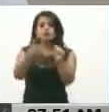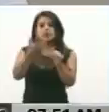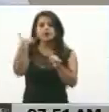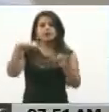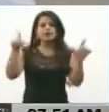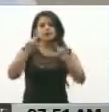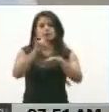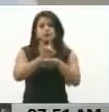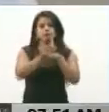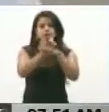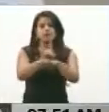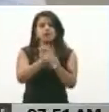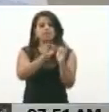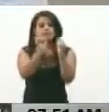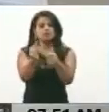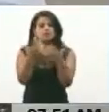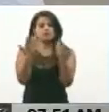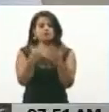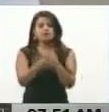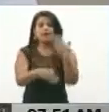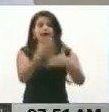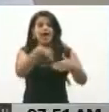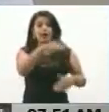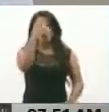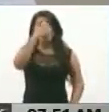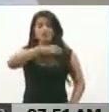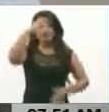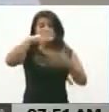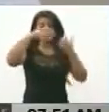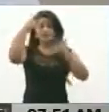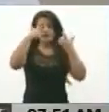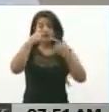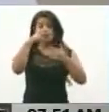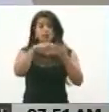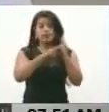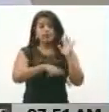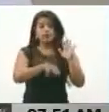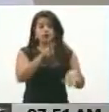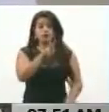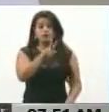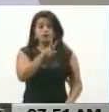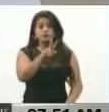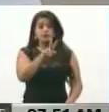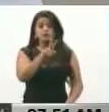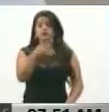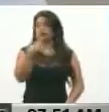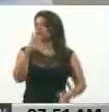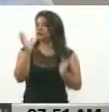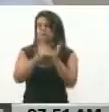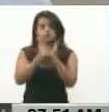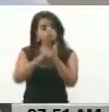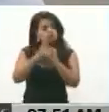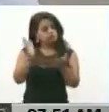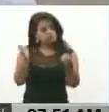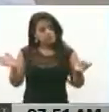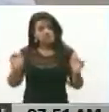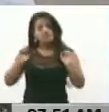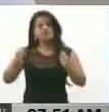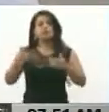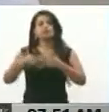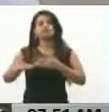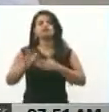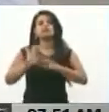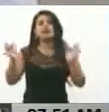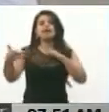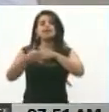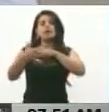digital abierta. Comandante Chávez en el año 2012 da pues el ok y dice arranquemos pues a desplegar